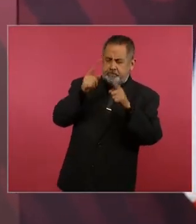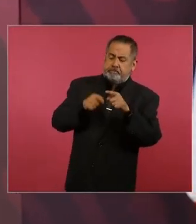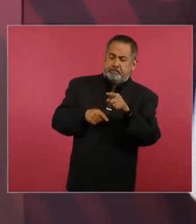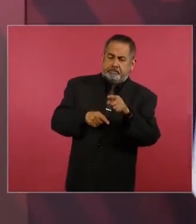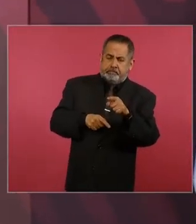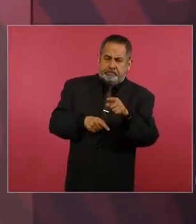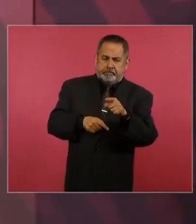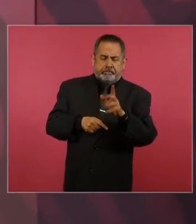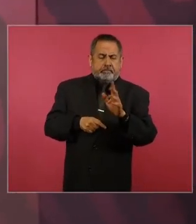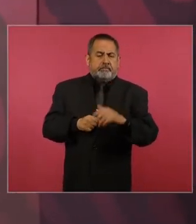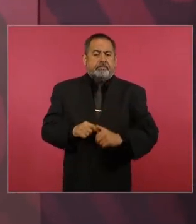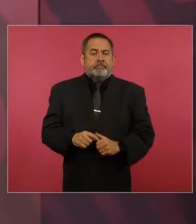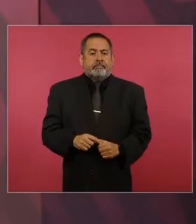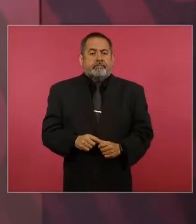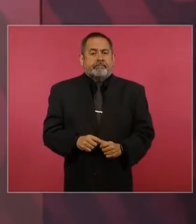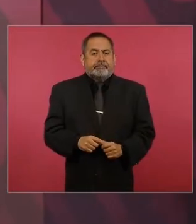encuesta